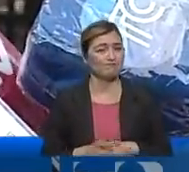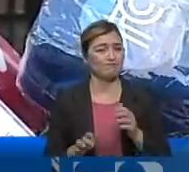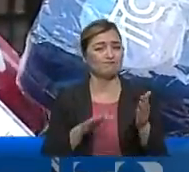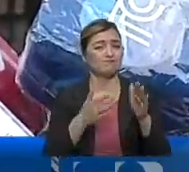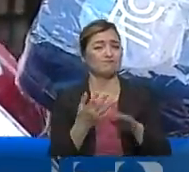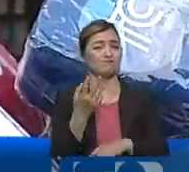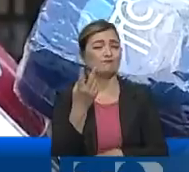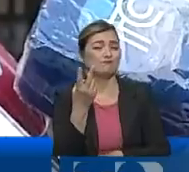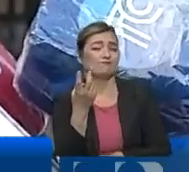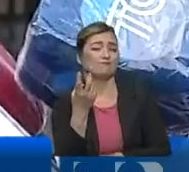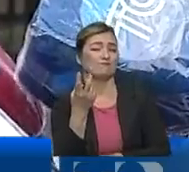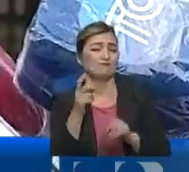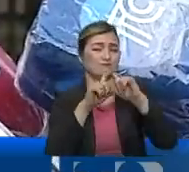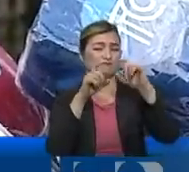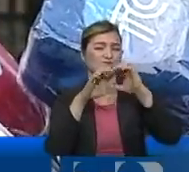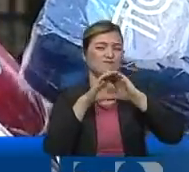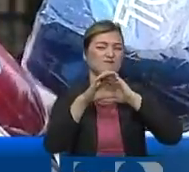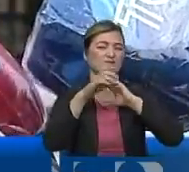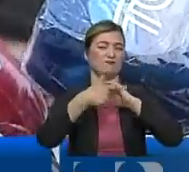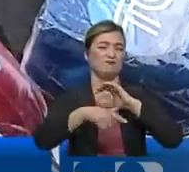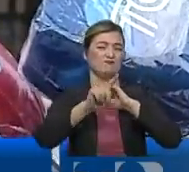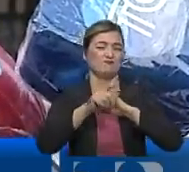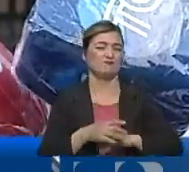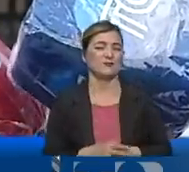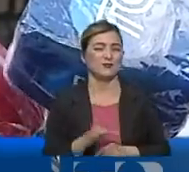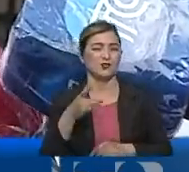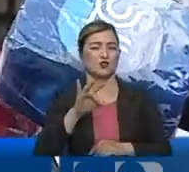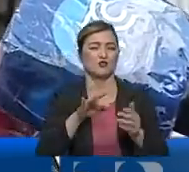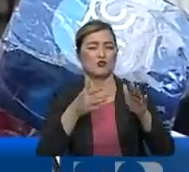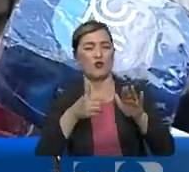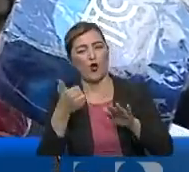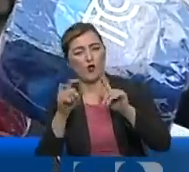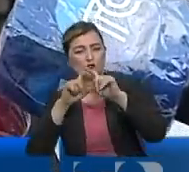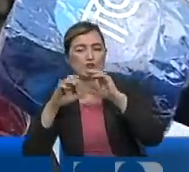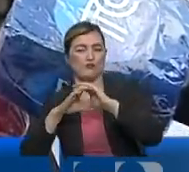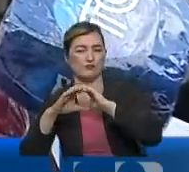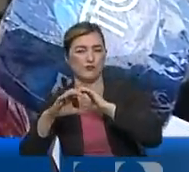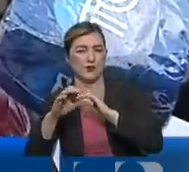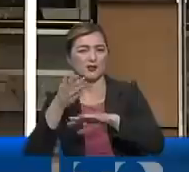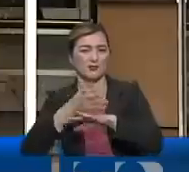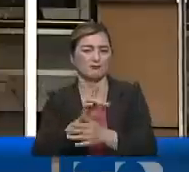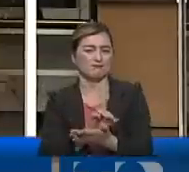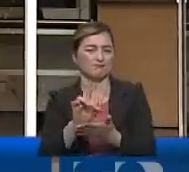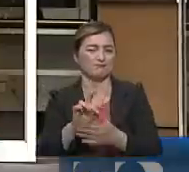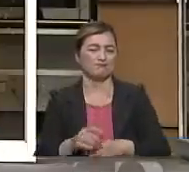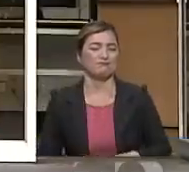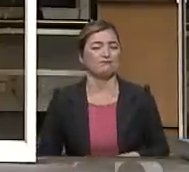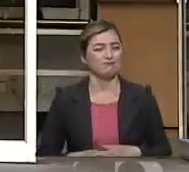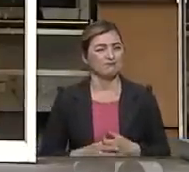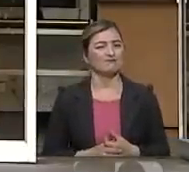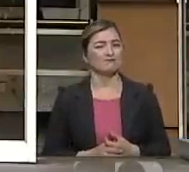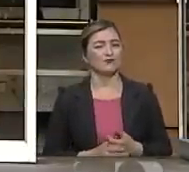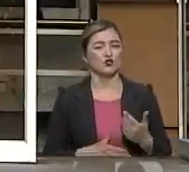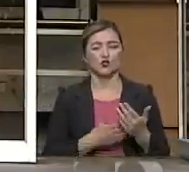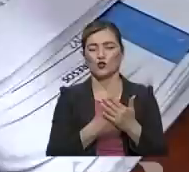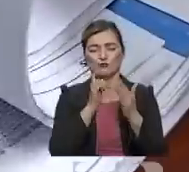muertos en un accidente de la cooperativa Loja, 18 muertos en otro accidente una semana después. Todo esto reposa ya en